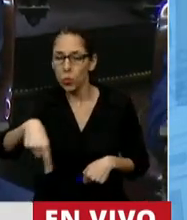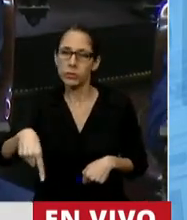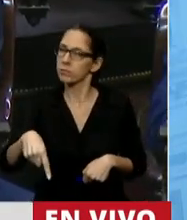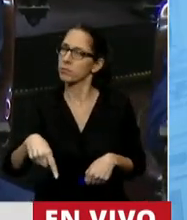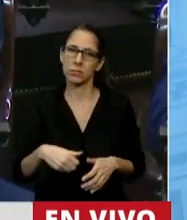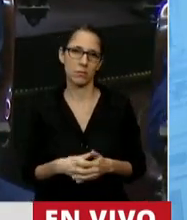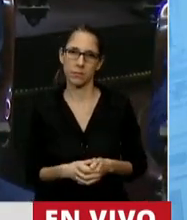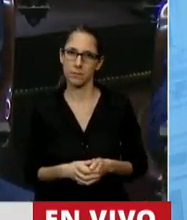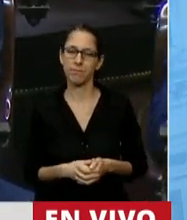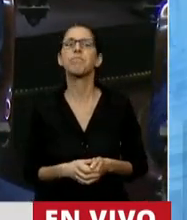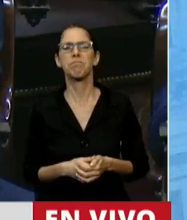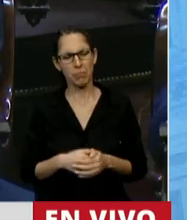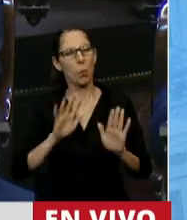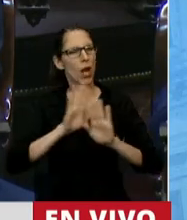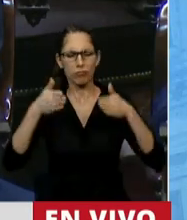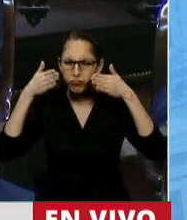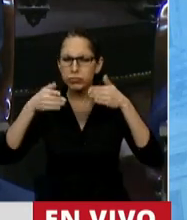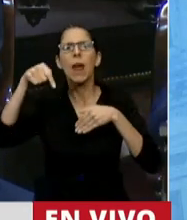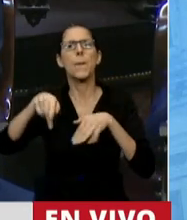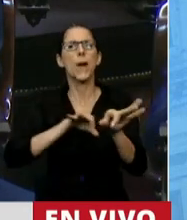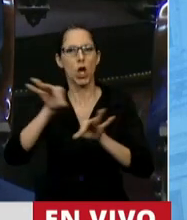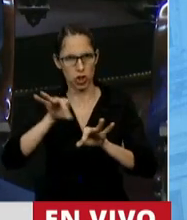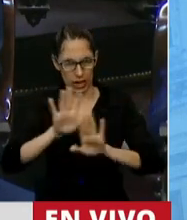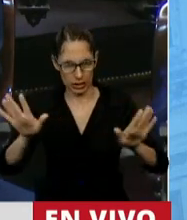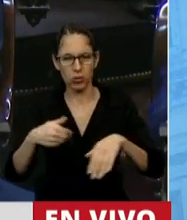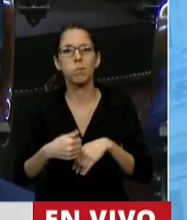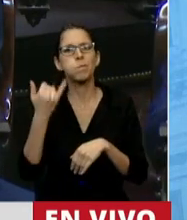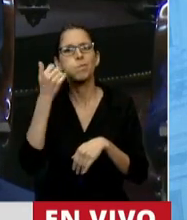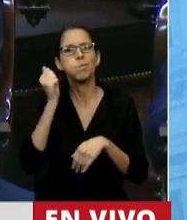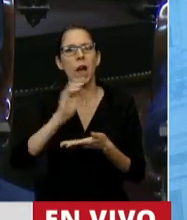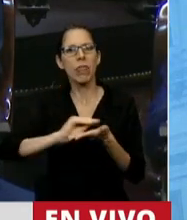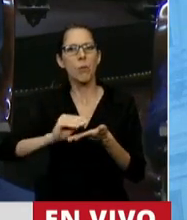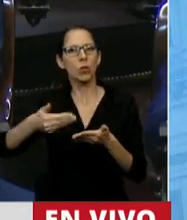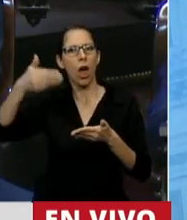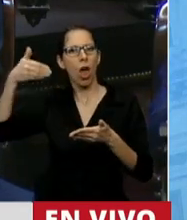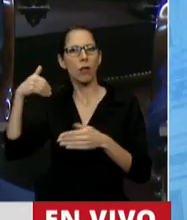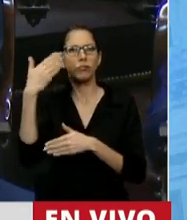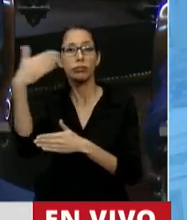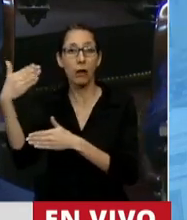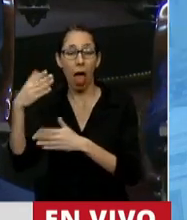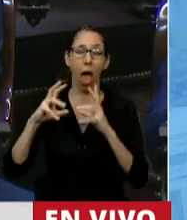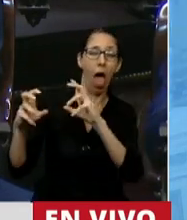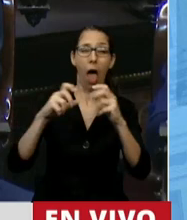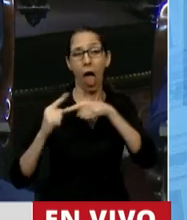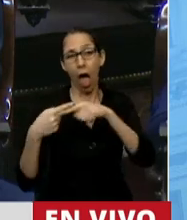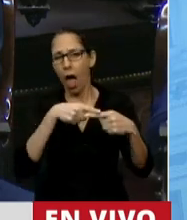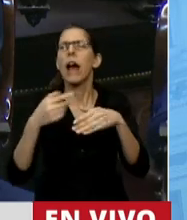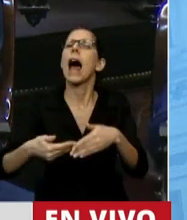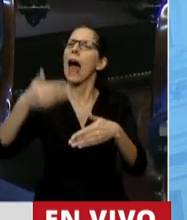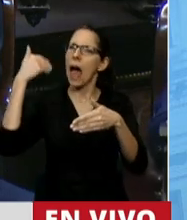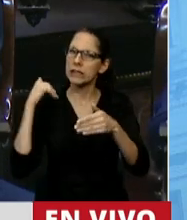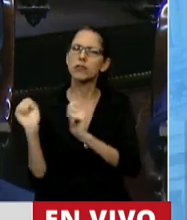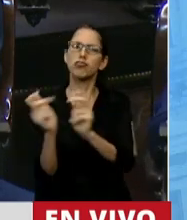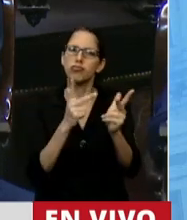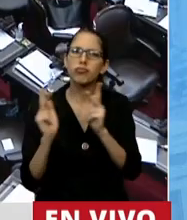Miren, lo han expresado muchos diputados preopinantes, inclusive antes del disturbio, lo que